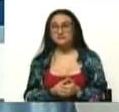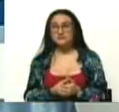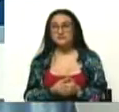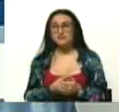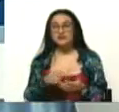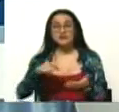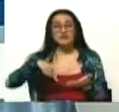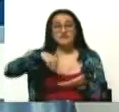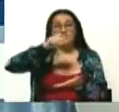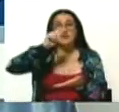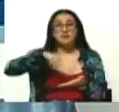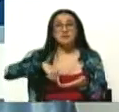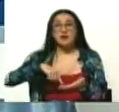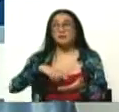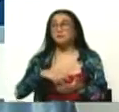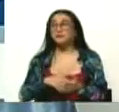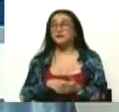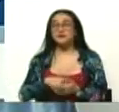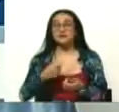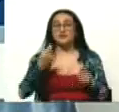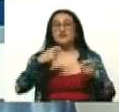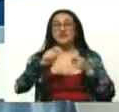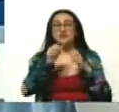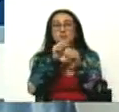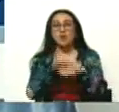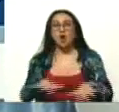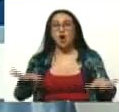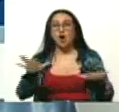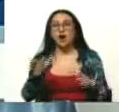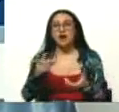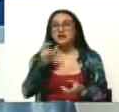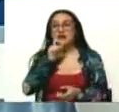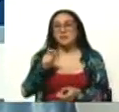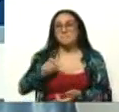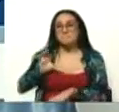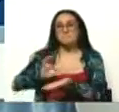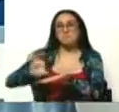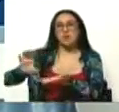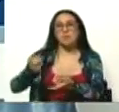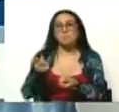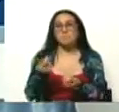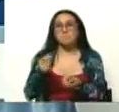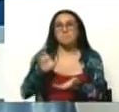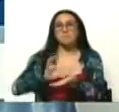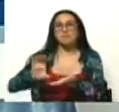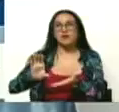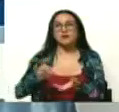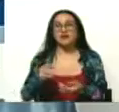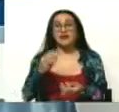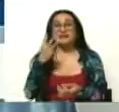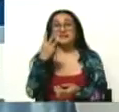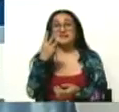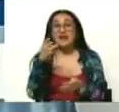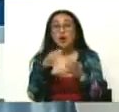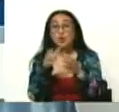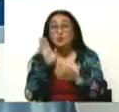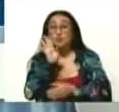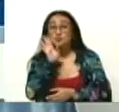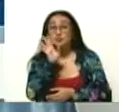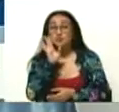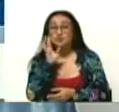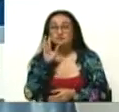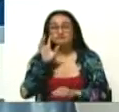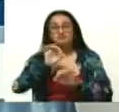y vendido al mejor postor. Tres bandas hemos desmantelado en Lara. La más reciente, hace apenas